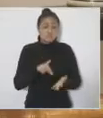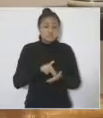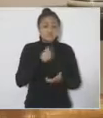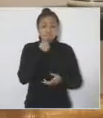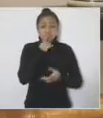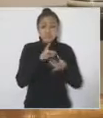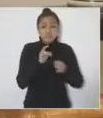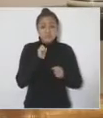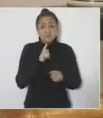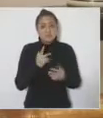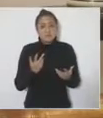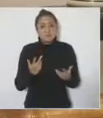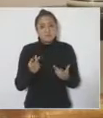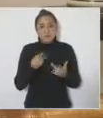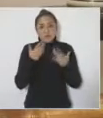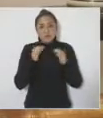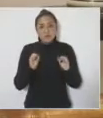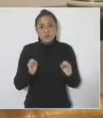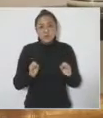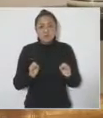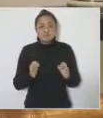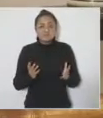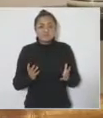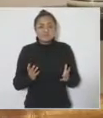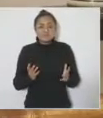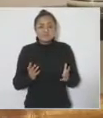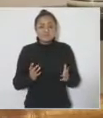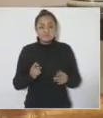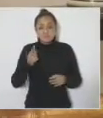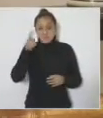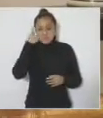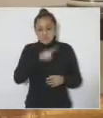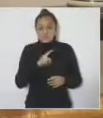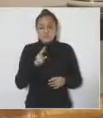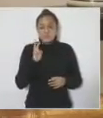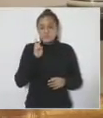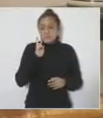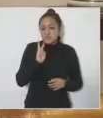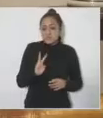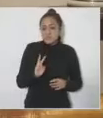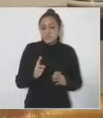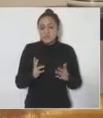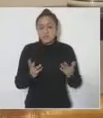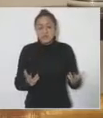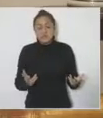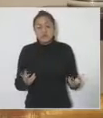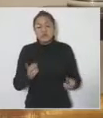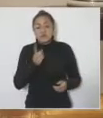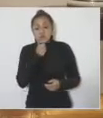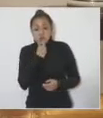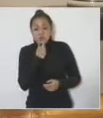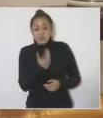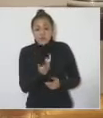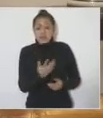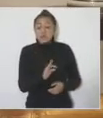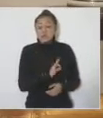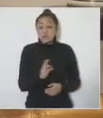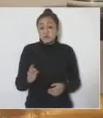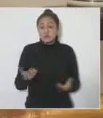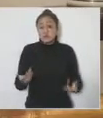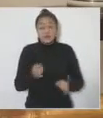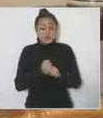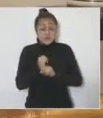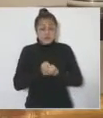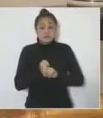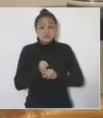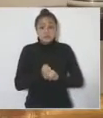sobre el tema pues para defenderlo para decir que lo va que va a ver es una